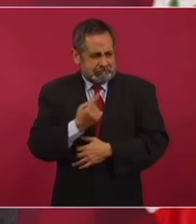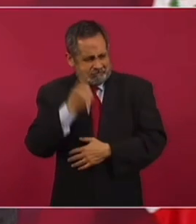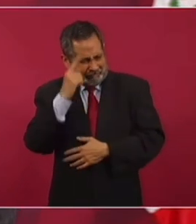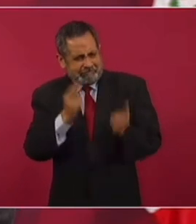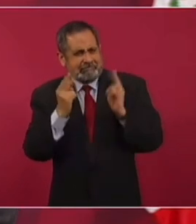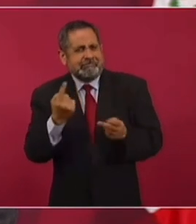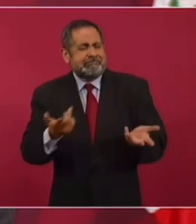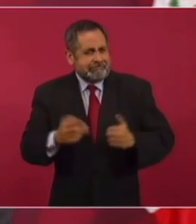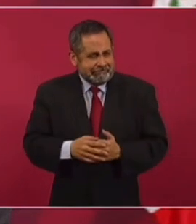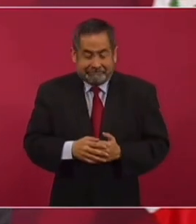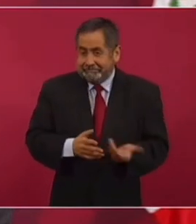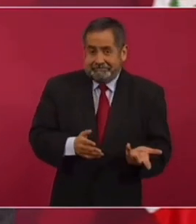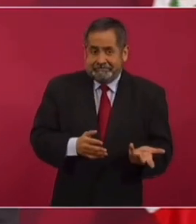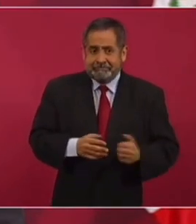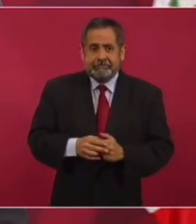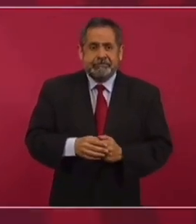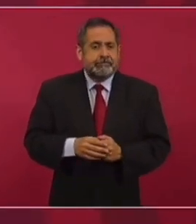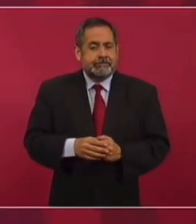Y